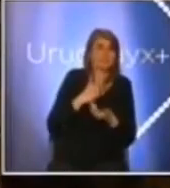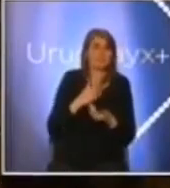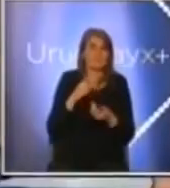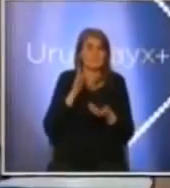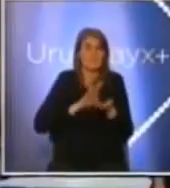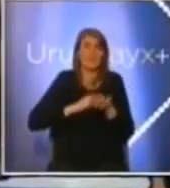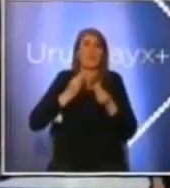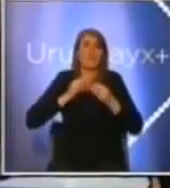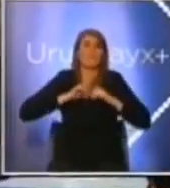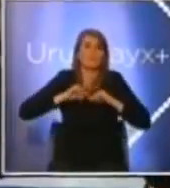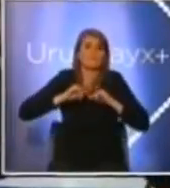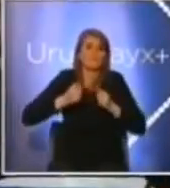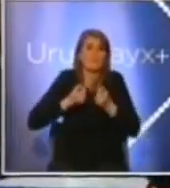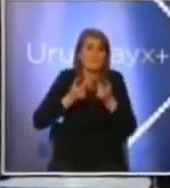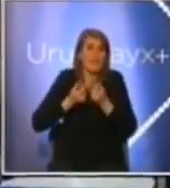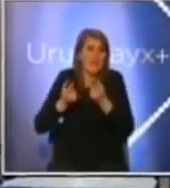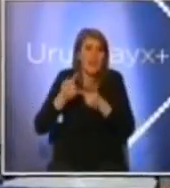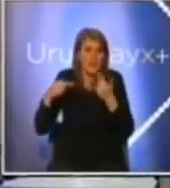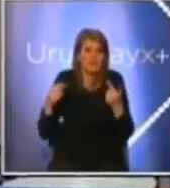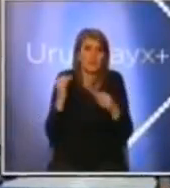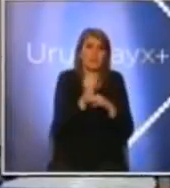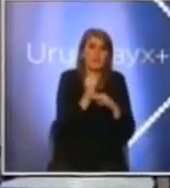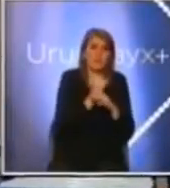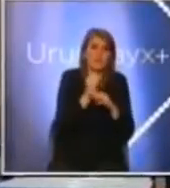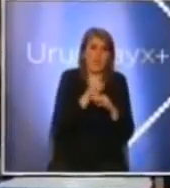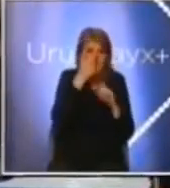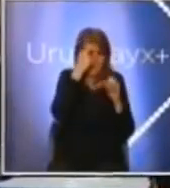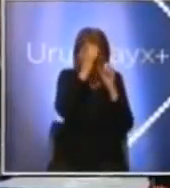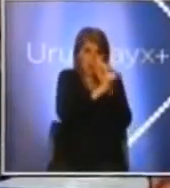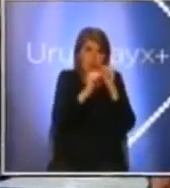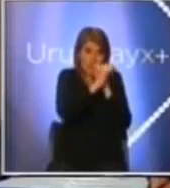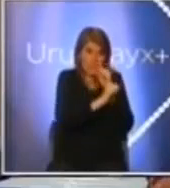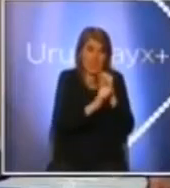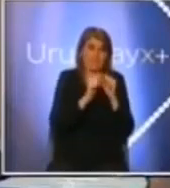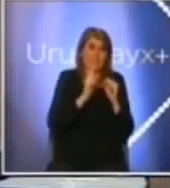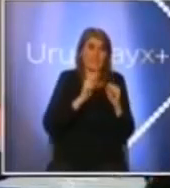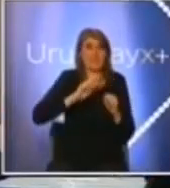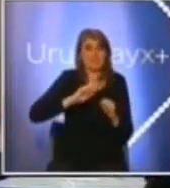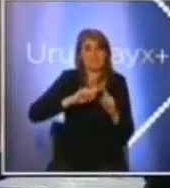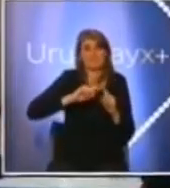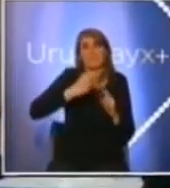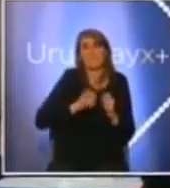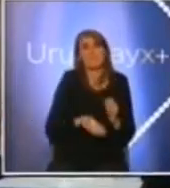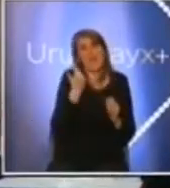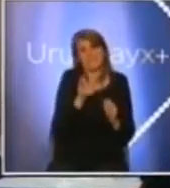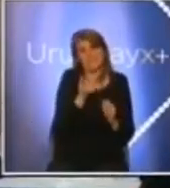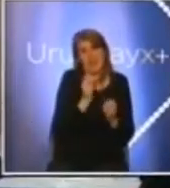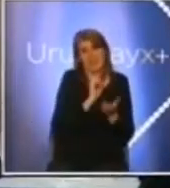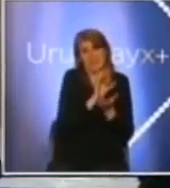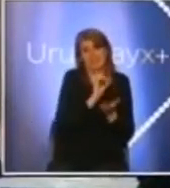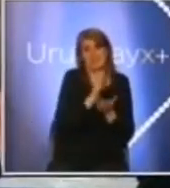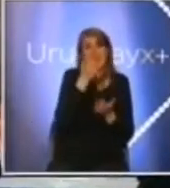de la competitividad de las industrias tecnológicas, hay que duplicar el presupuesto para becas de posgrado de la